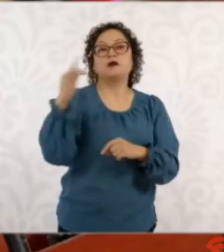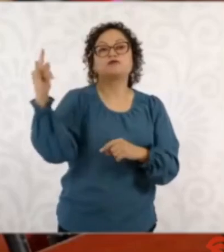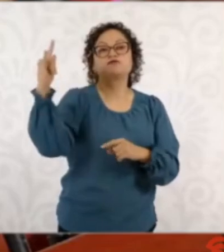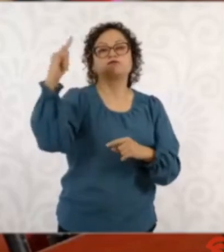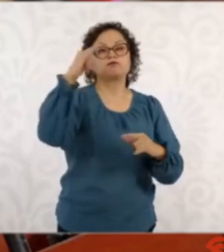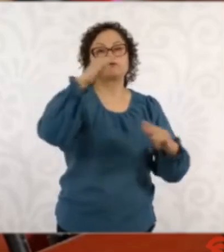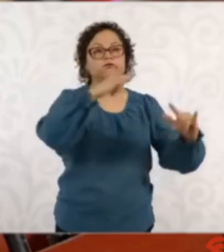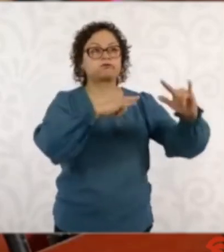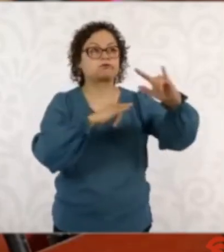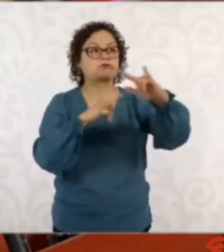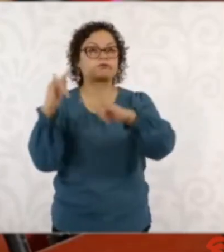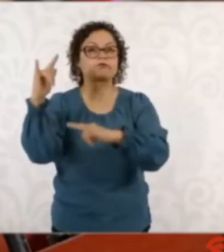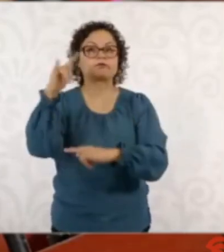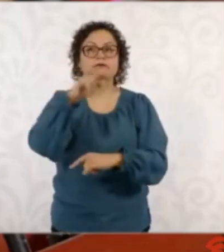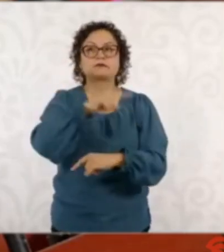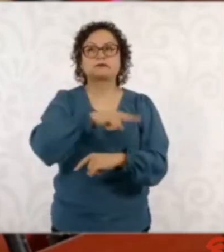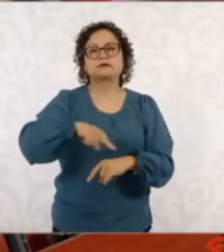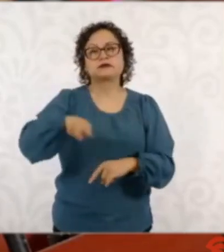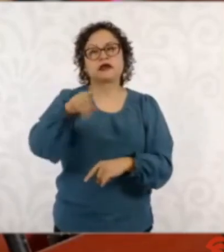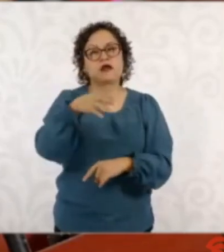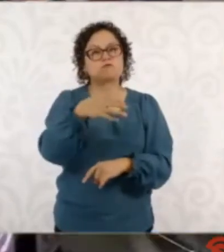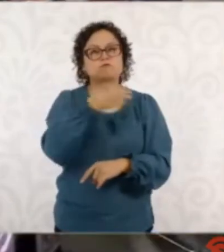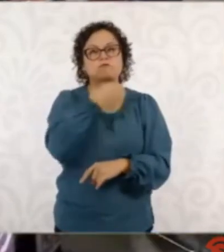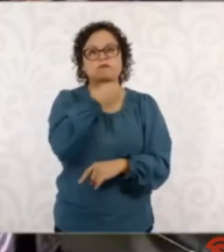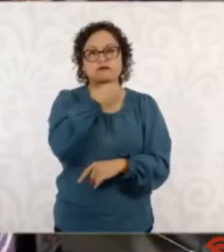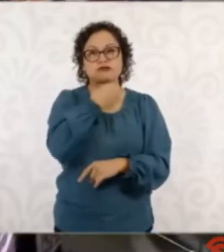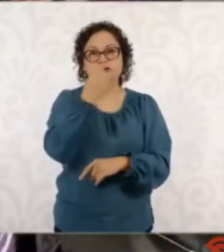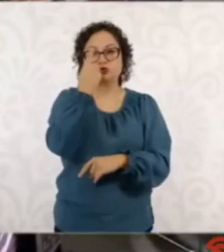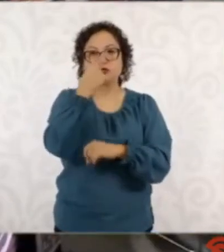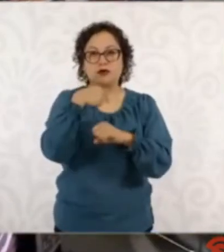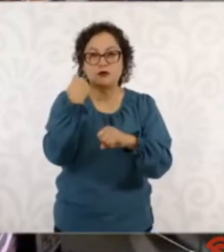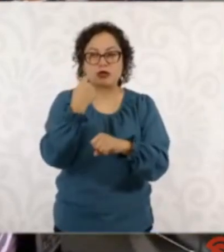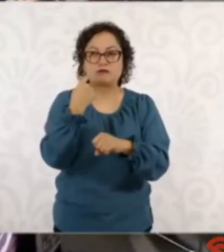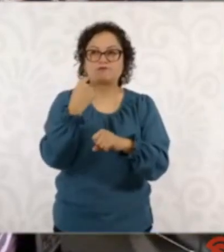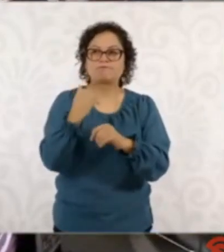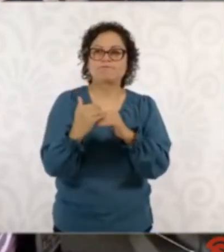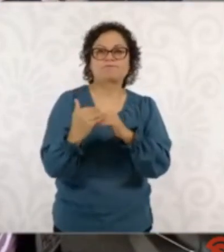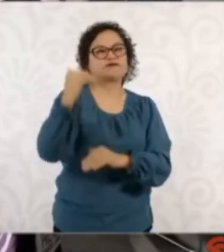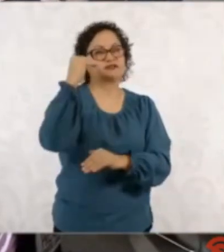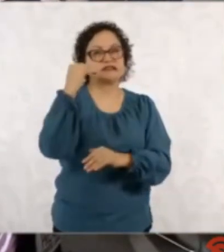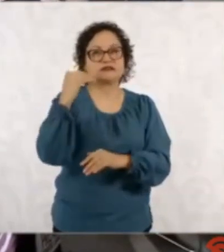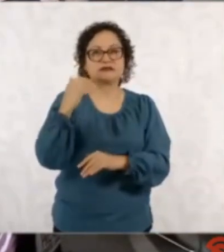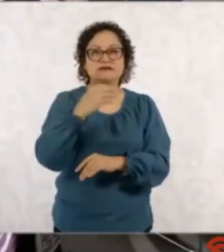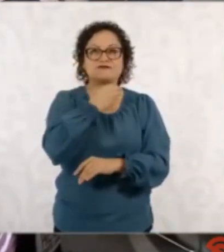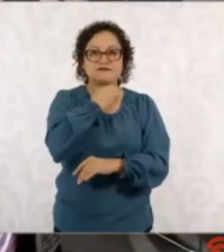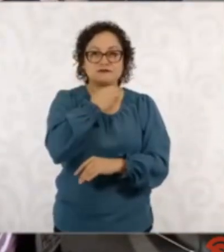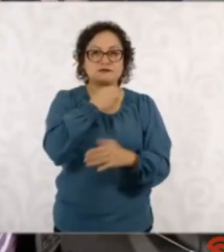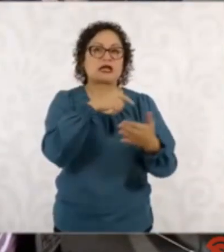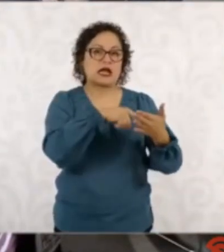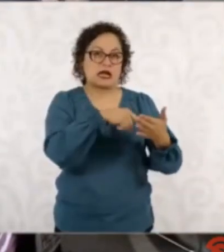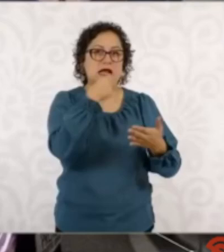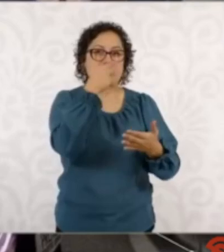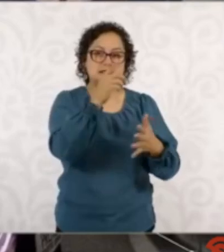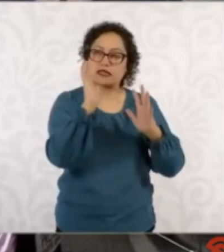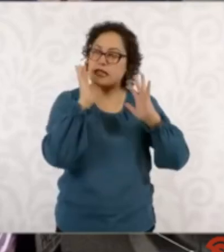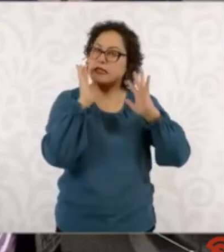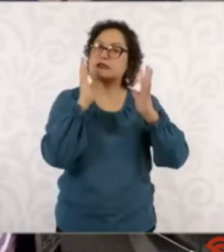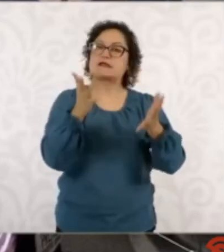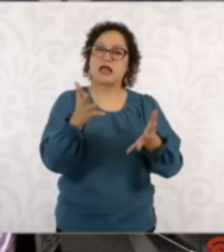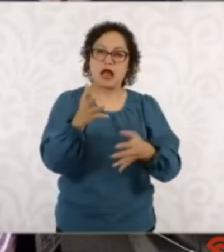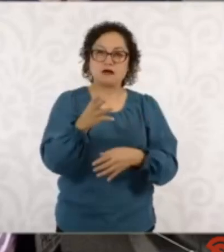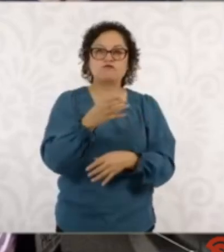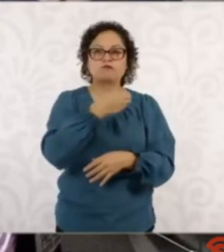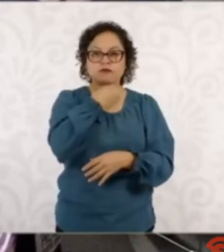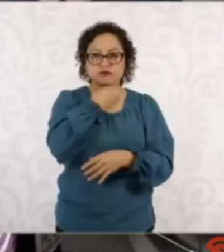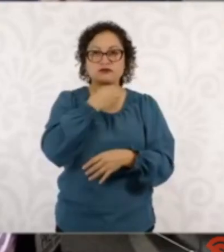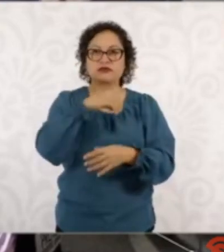el número máximo que puede ser atendido por hora. O sea, ya había una saturación, había más vuelos